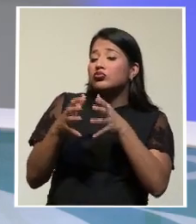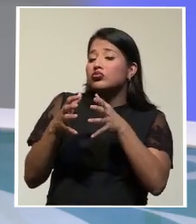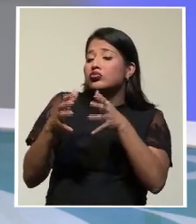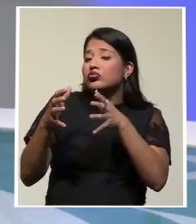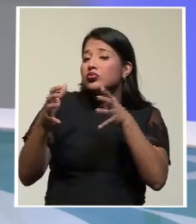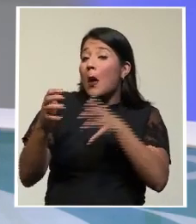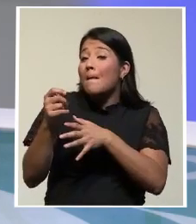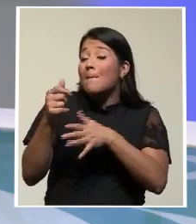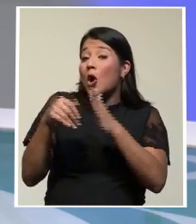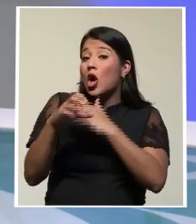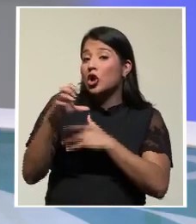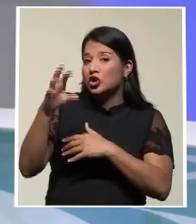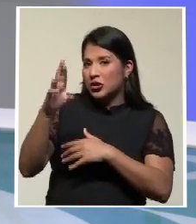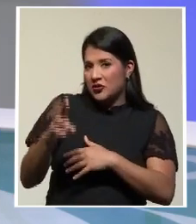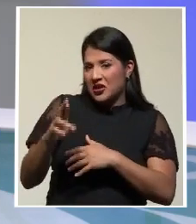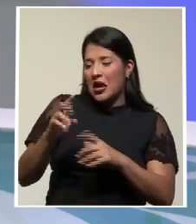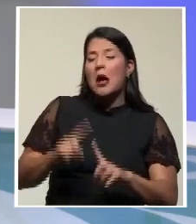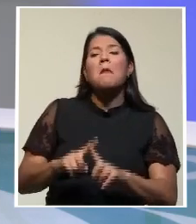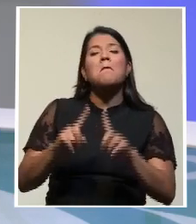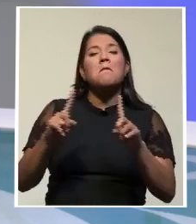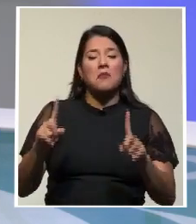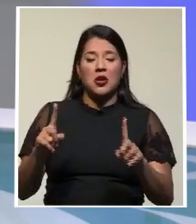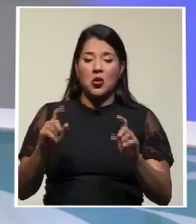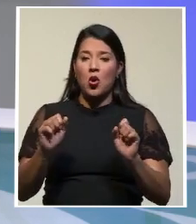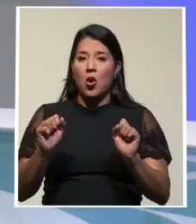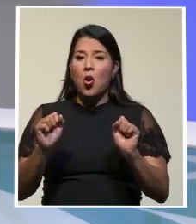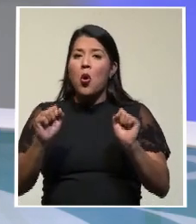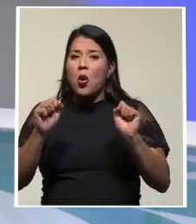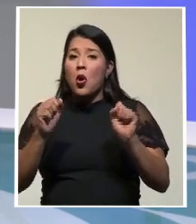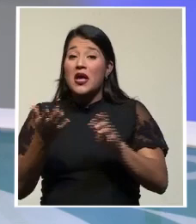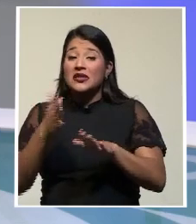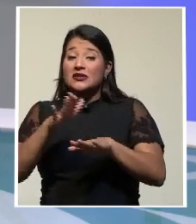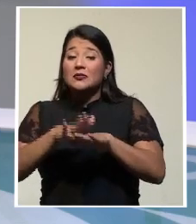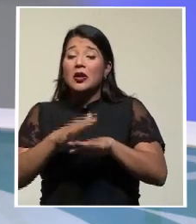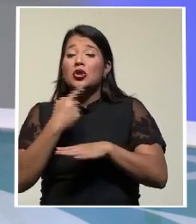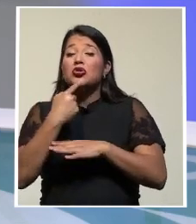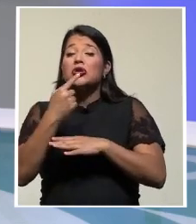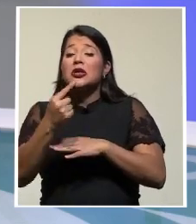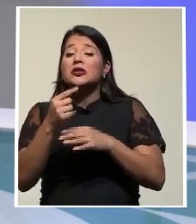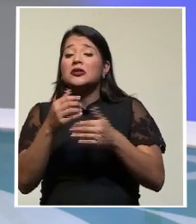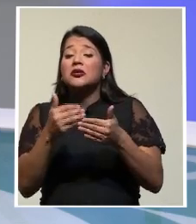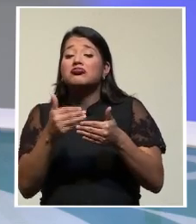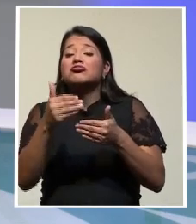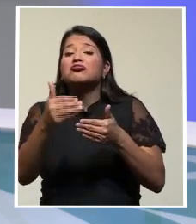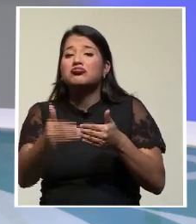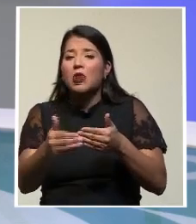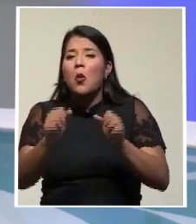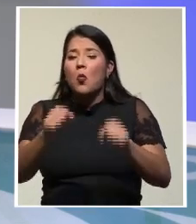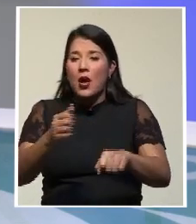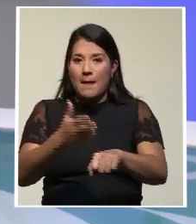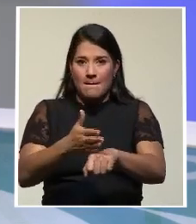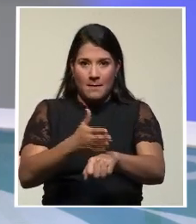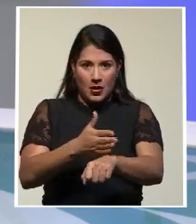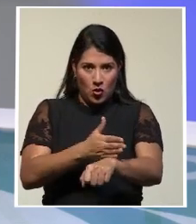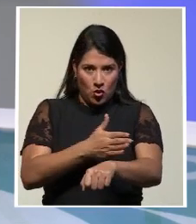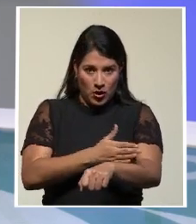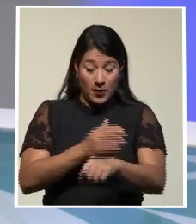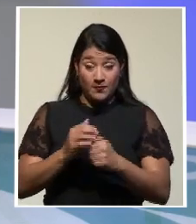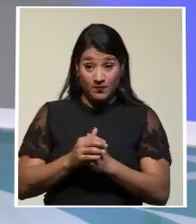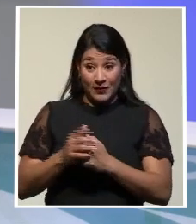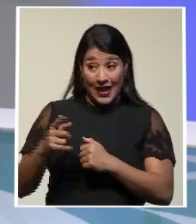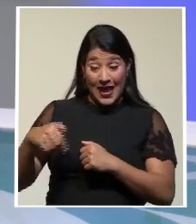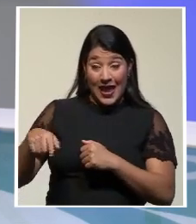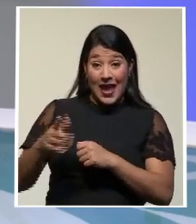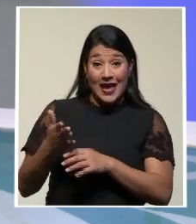país, pero suficiente para pronosticar un panorama un poco más alentador en las próximas semanas. Los